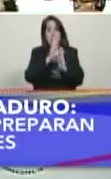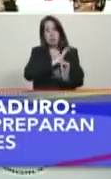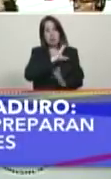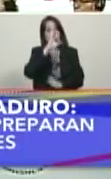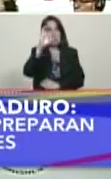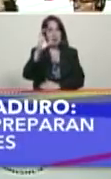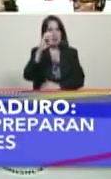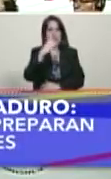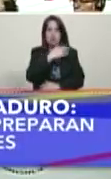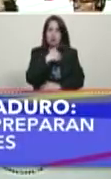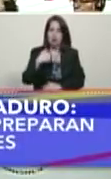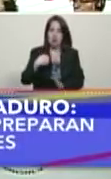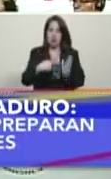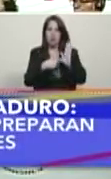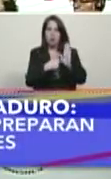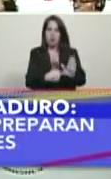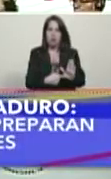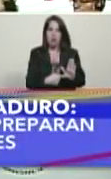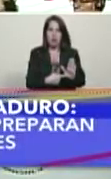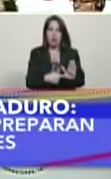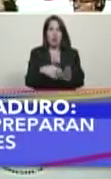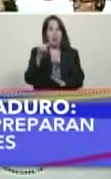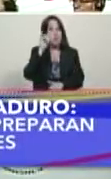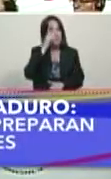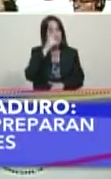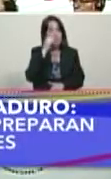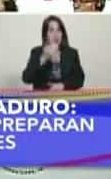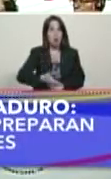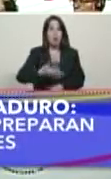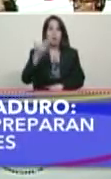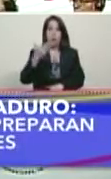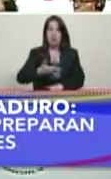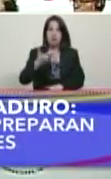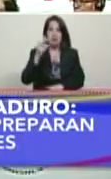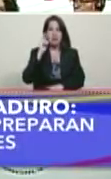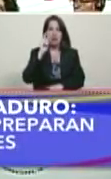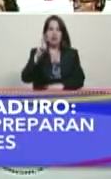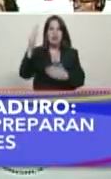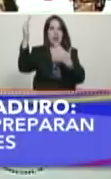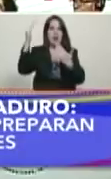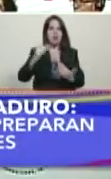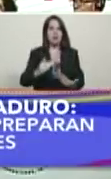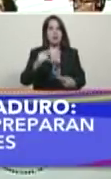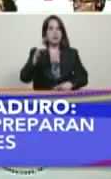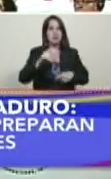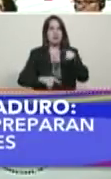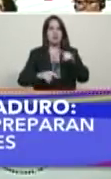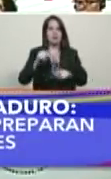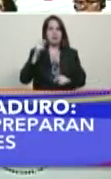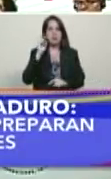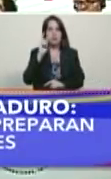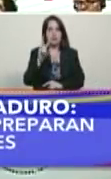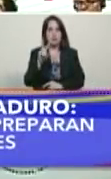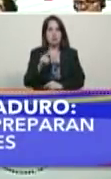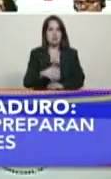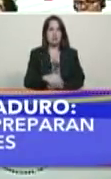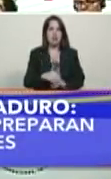quiero mostrar hay un vídeo importante para ver que traían estos camiones